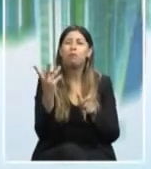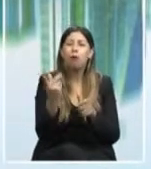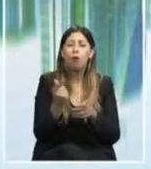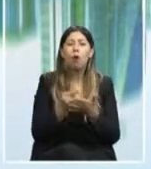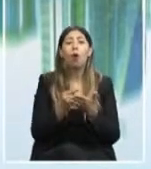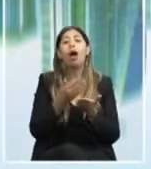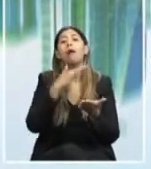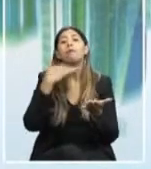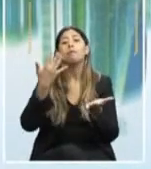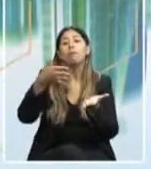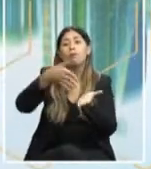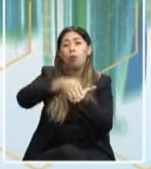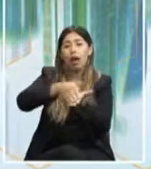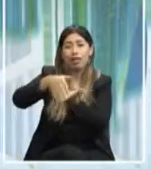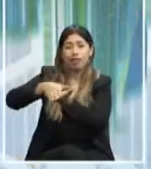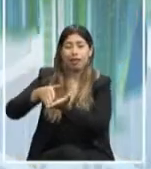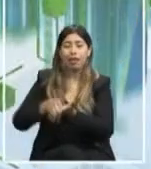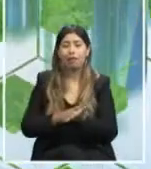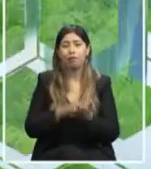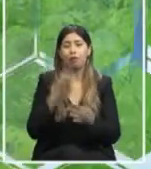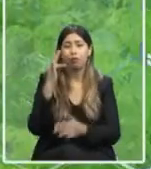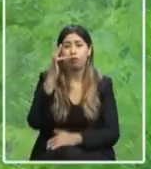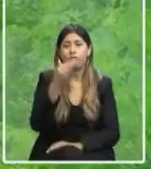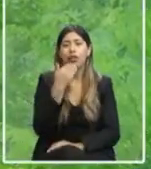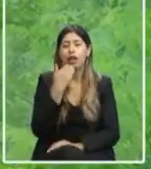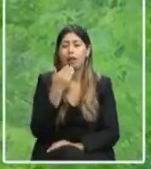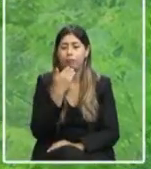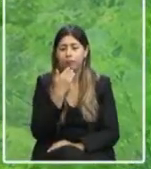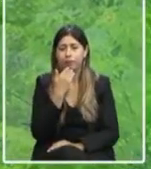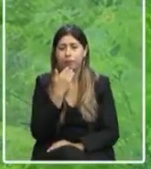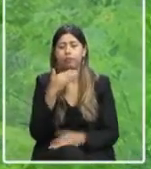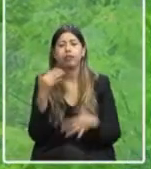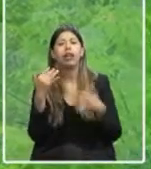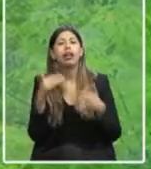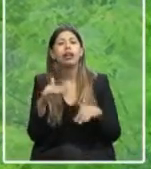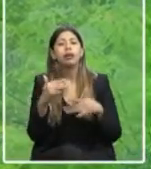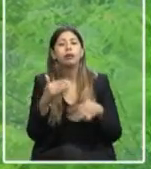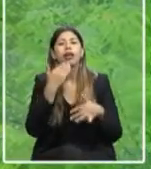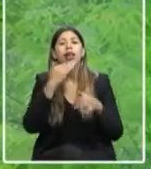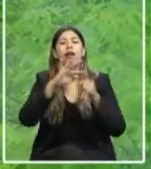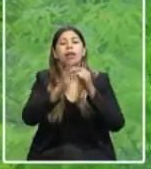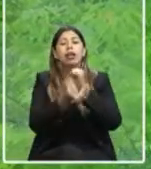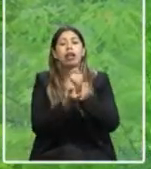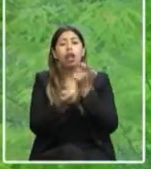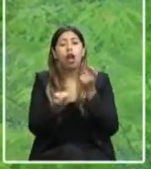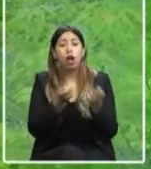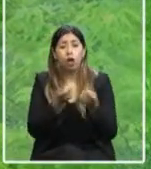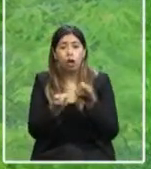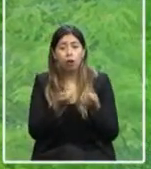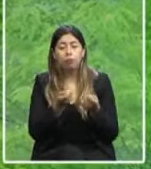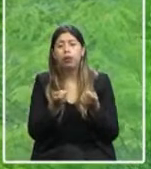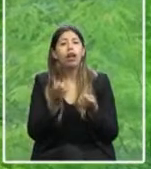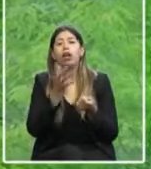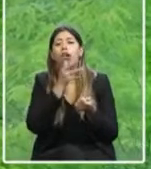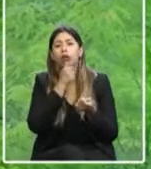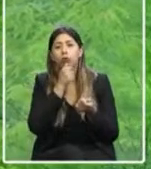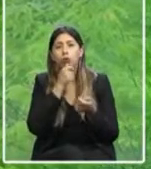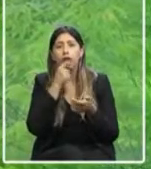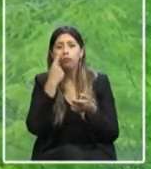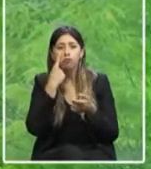las muertes futuras. Más importantemente, cuando las economías reabren, si no tenemos capacidad de